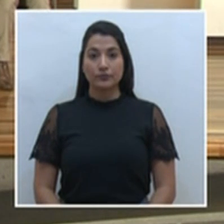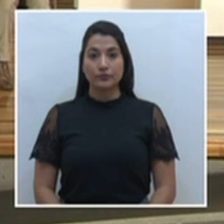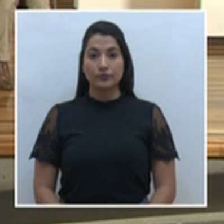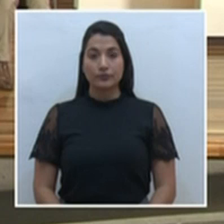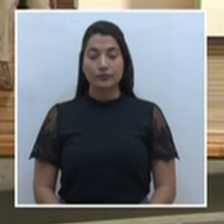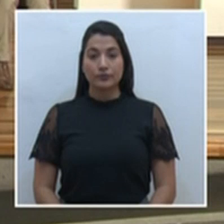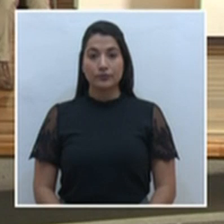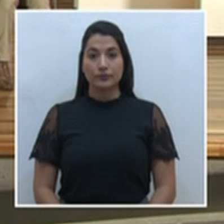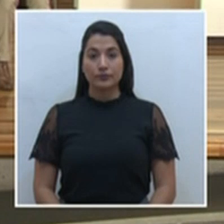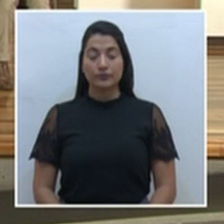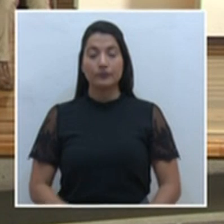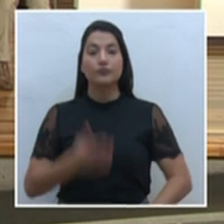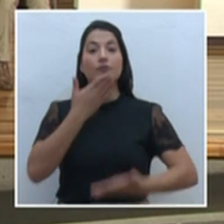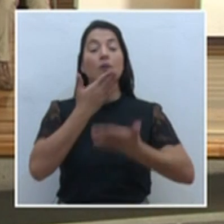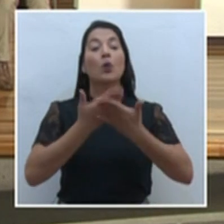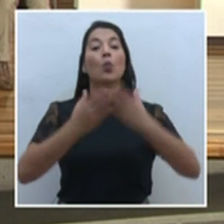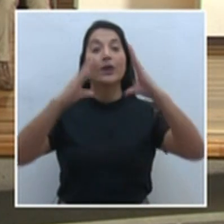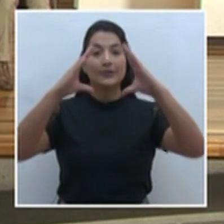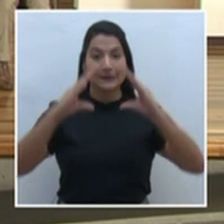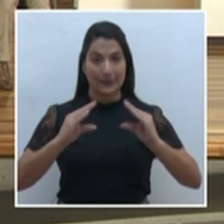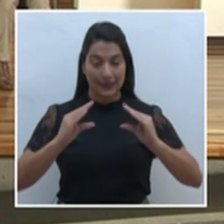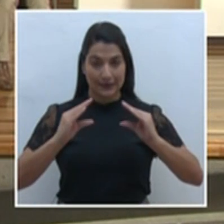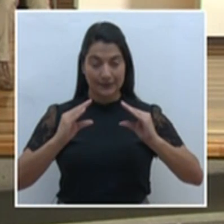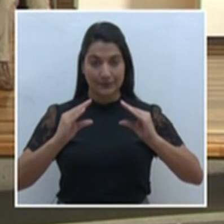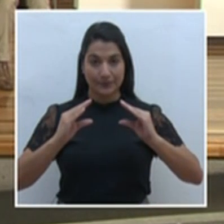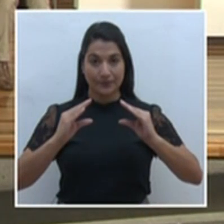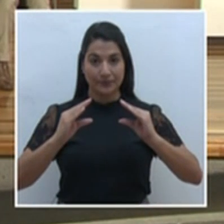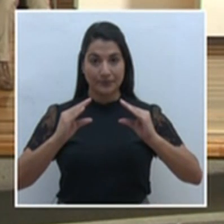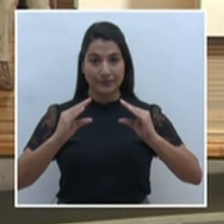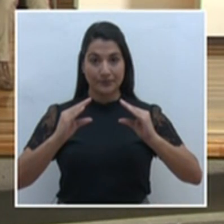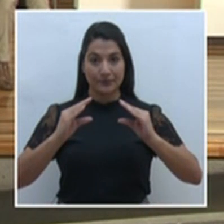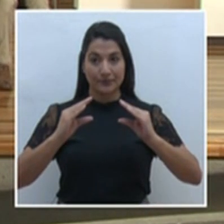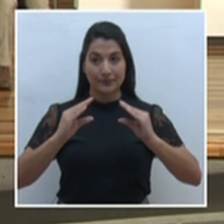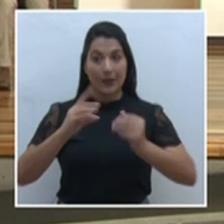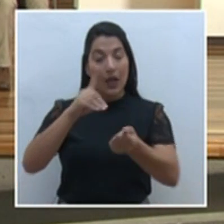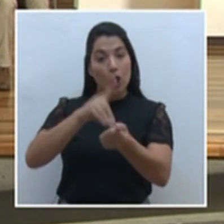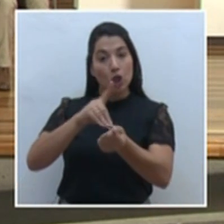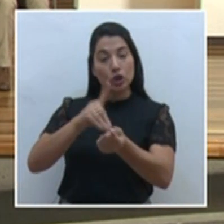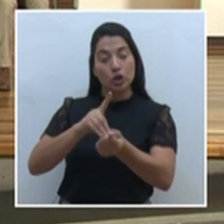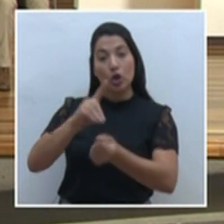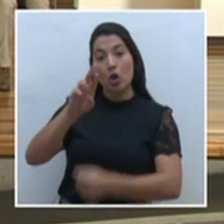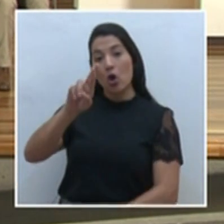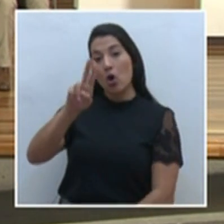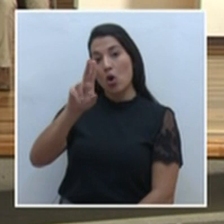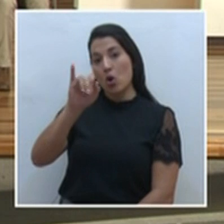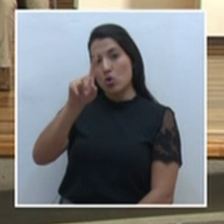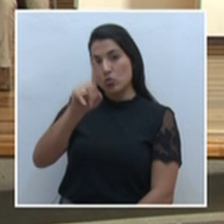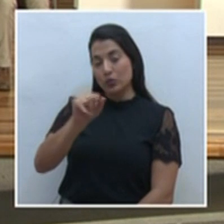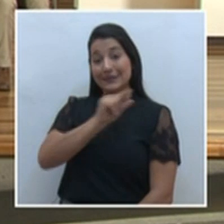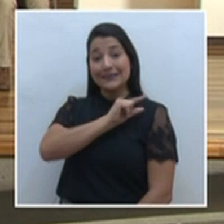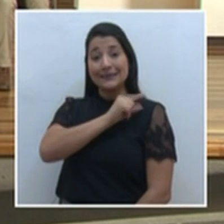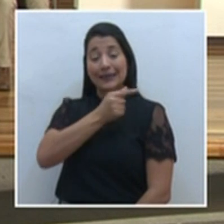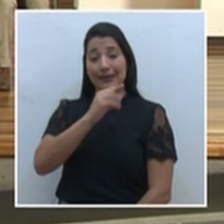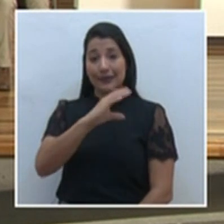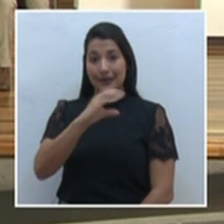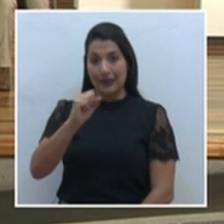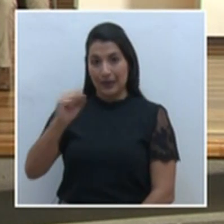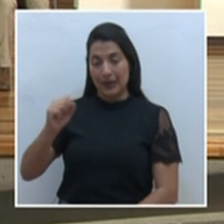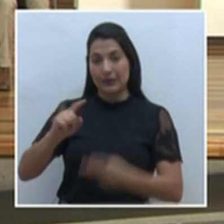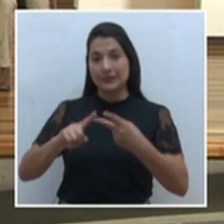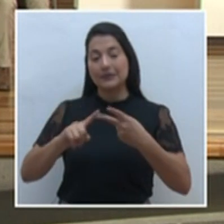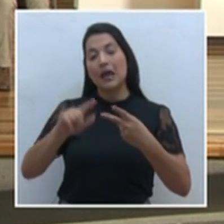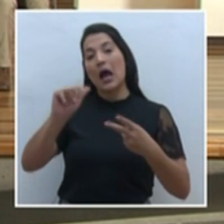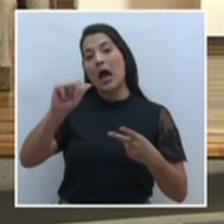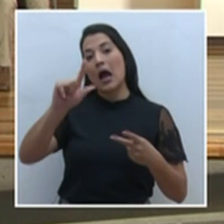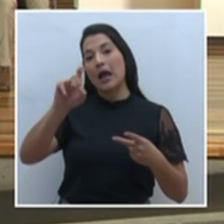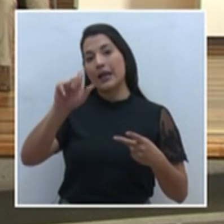Bueno, muy buenas tardes a doctor Mario Ruiz, gerente médico de la Caja, don Alexander